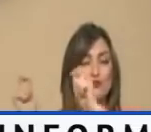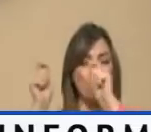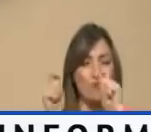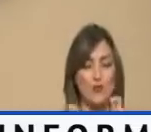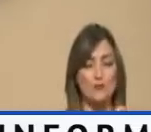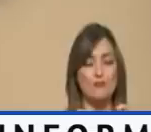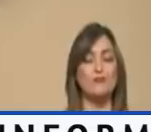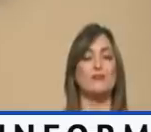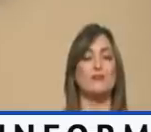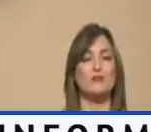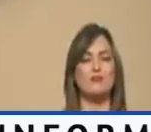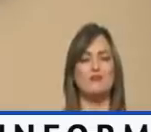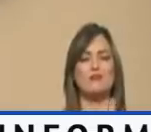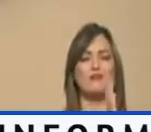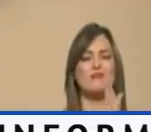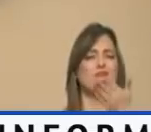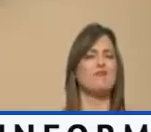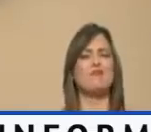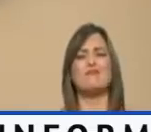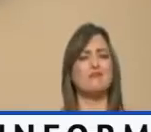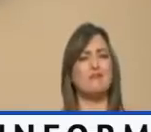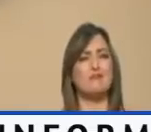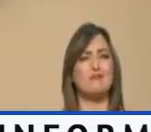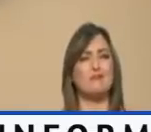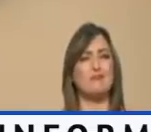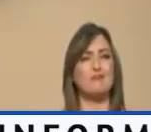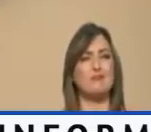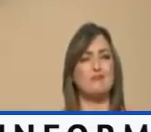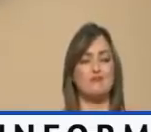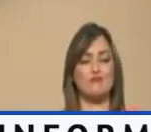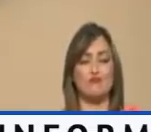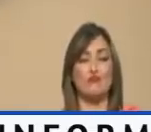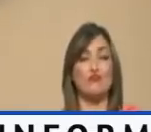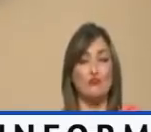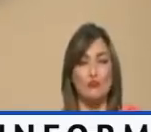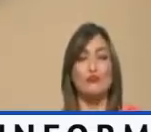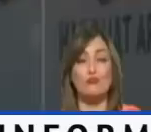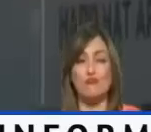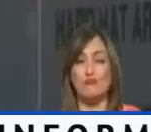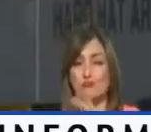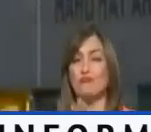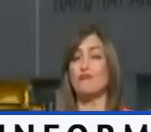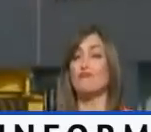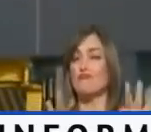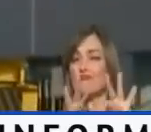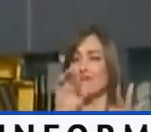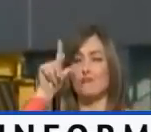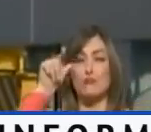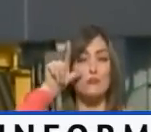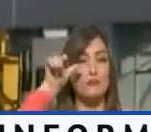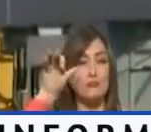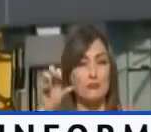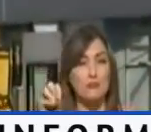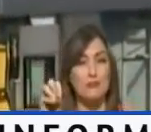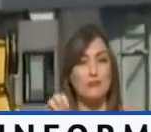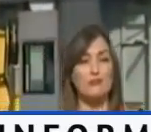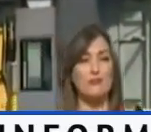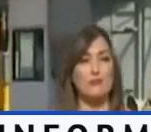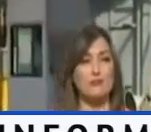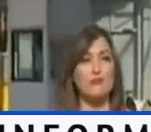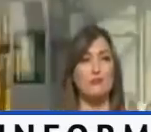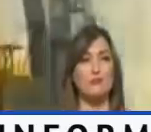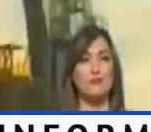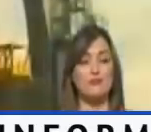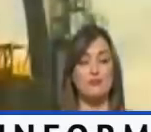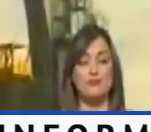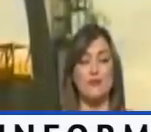está abierto hacia el comercio mundial. Habló de que va a encaminar la firma de acuerdos comerciales para traer más Ecuador al mundo